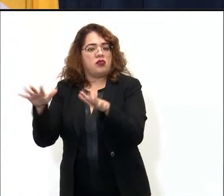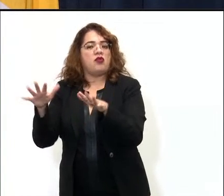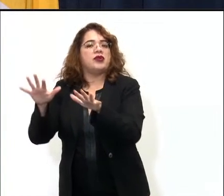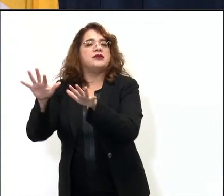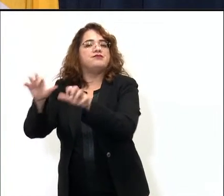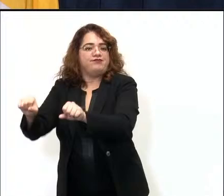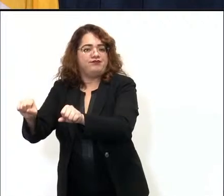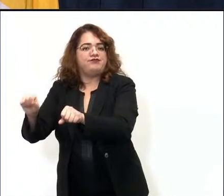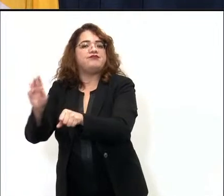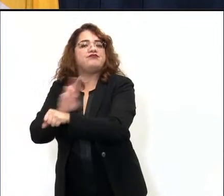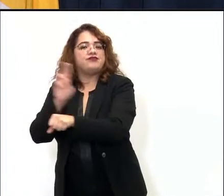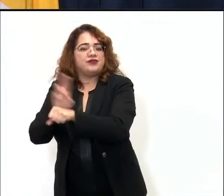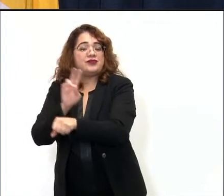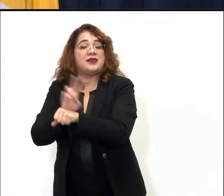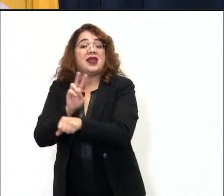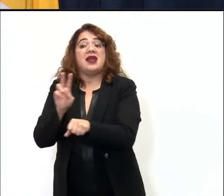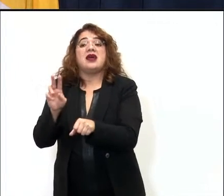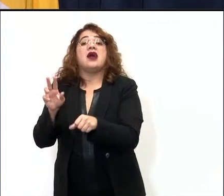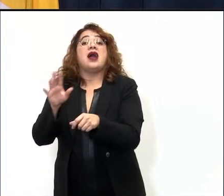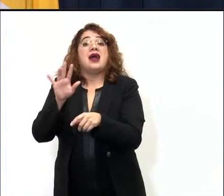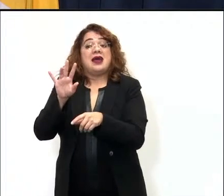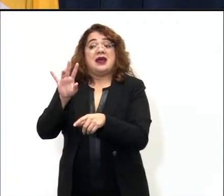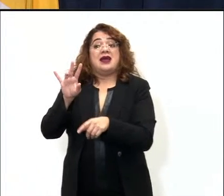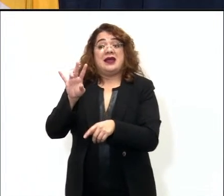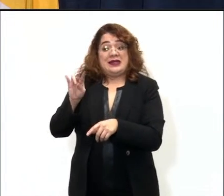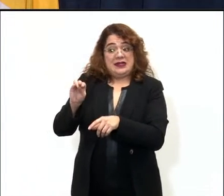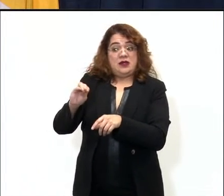el 79% de ese 70%